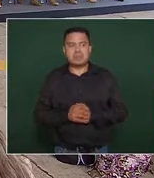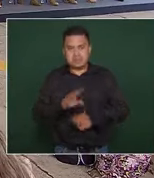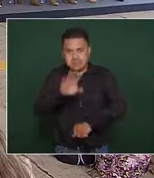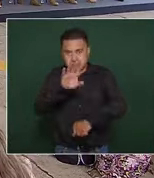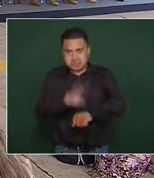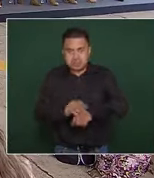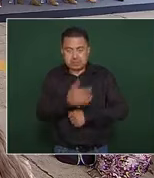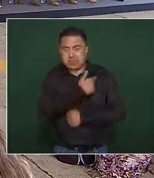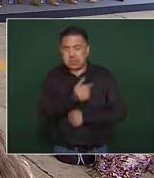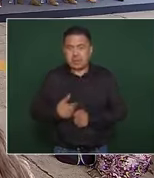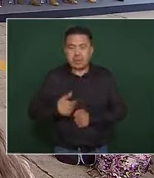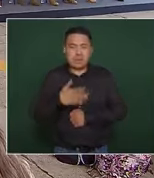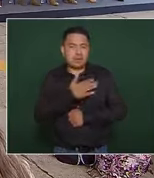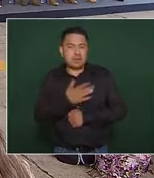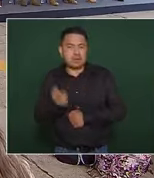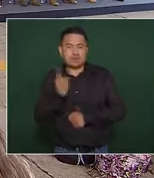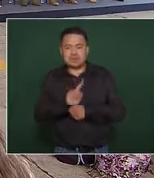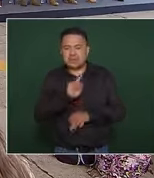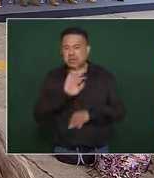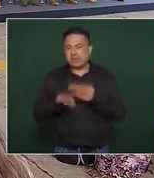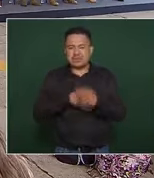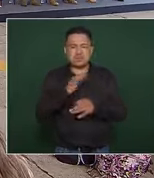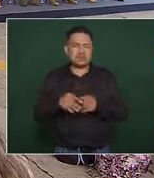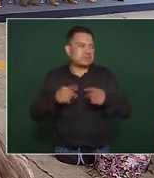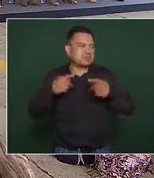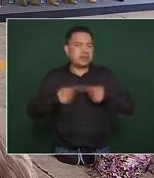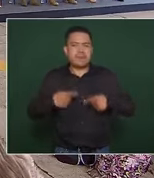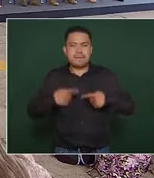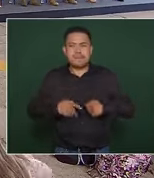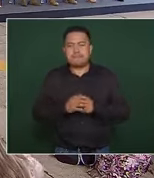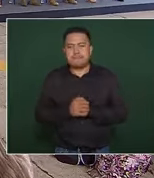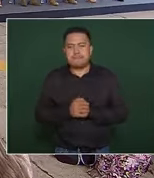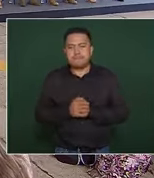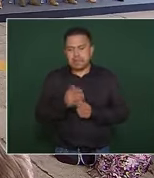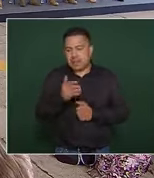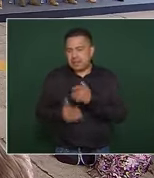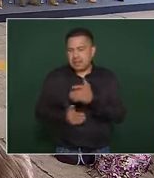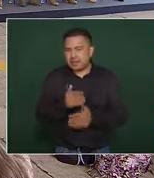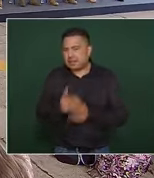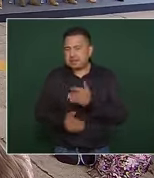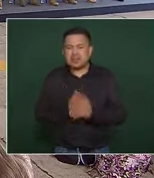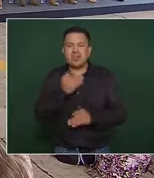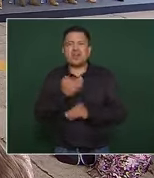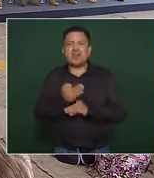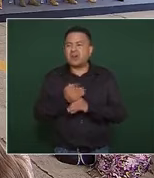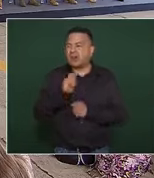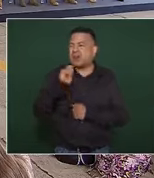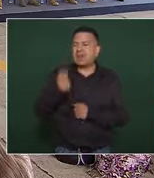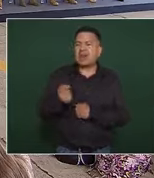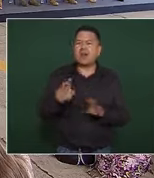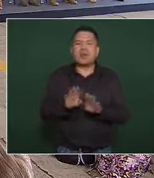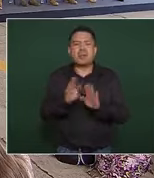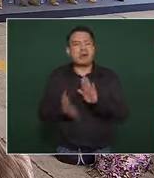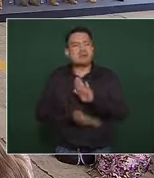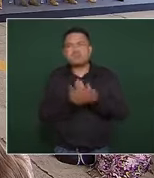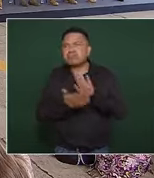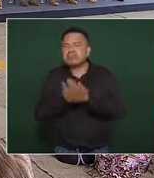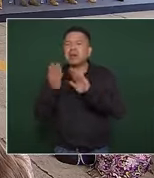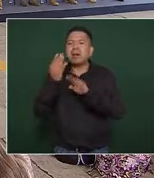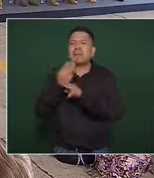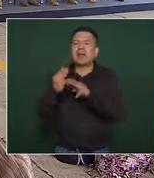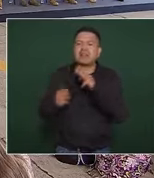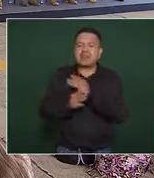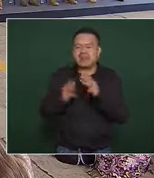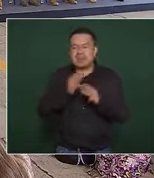Con su permiso, señor presidente, muy buenos días a todos y a todas. En relación al avance de lo que corresponde a la parte de infraestructura y